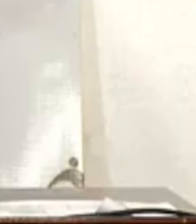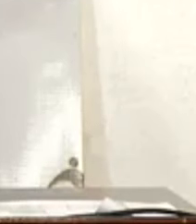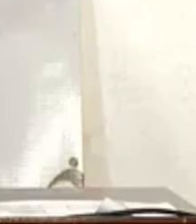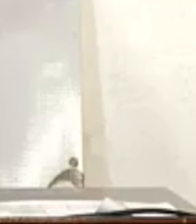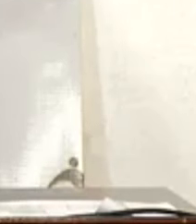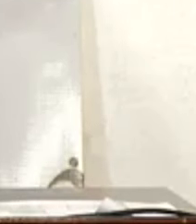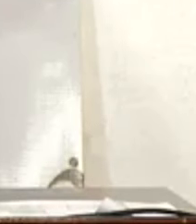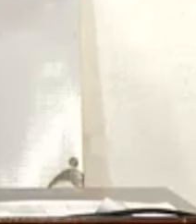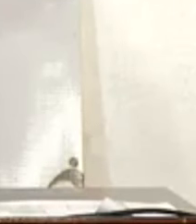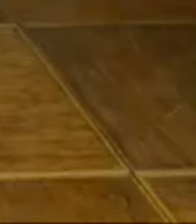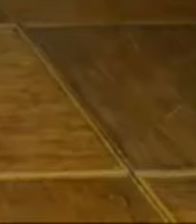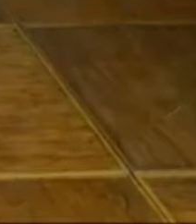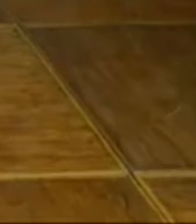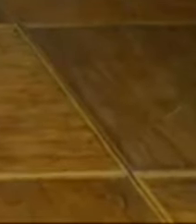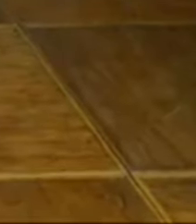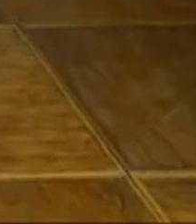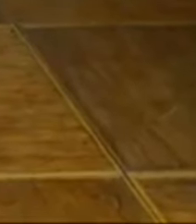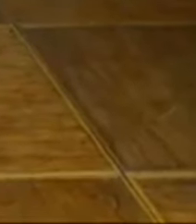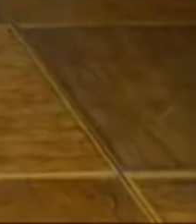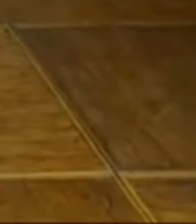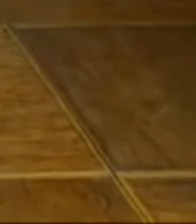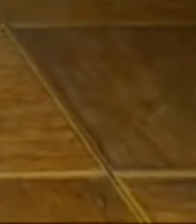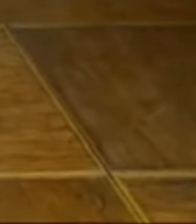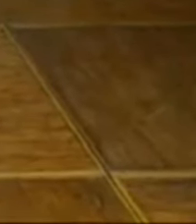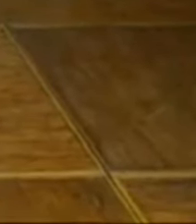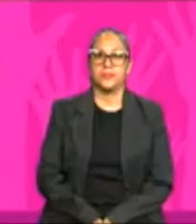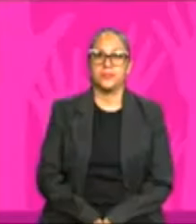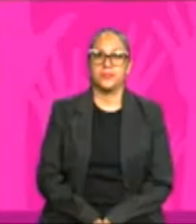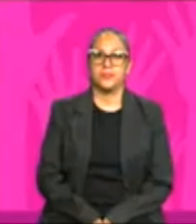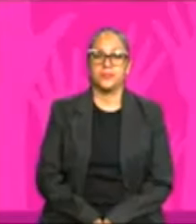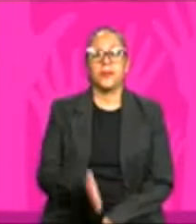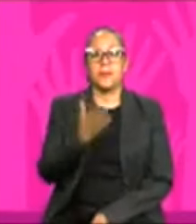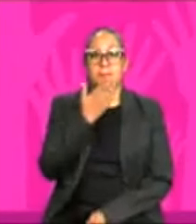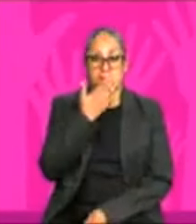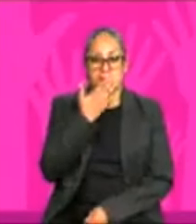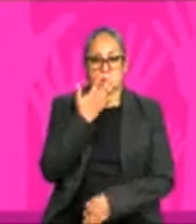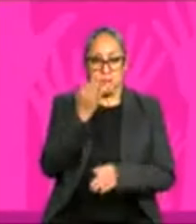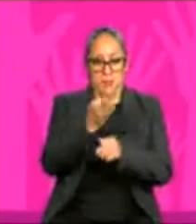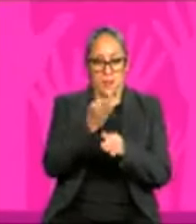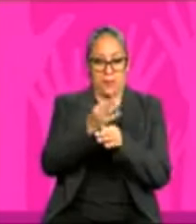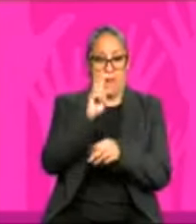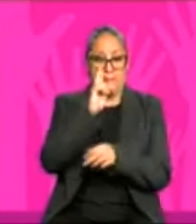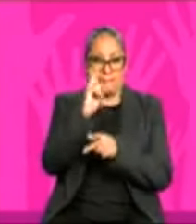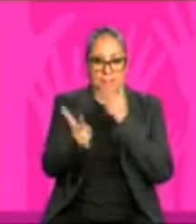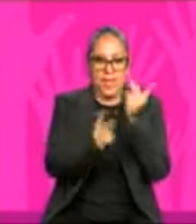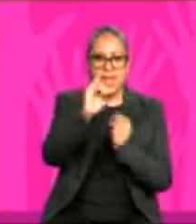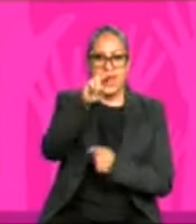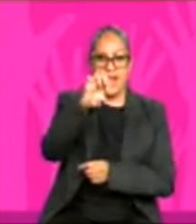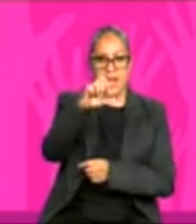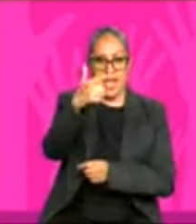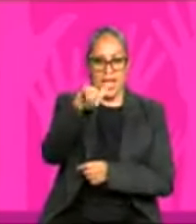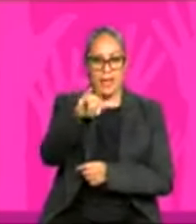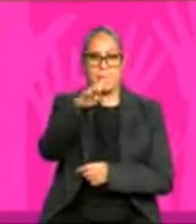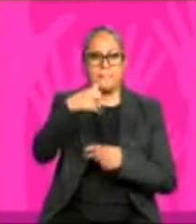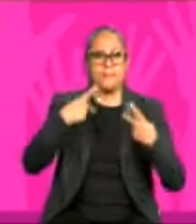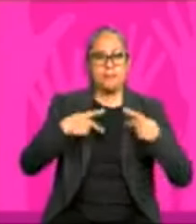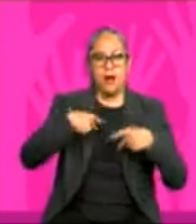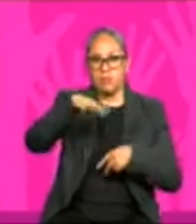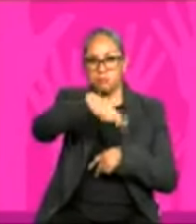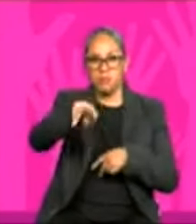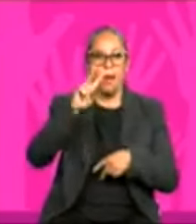y transparencia. De acuerdo a la Encuesta Nacional de Calidad e Impacto Gubernamental del INEGI, la población consideró frecuentes